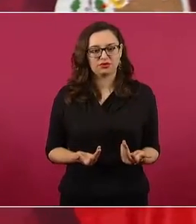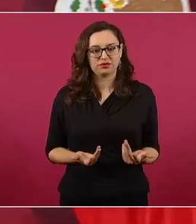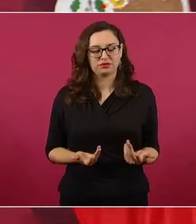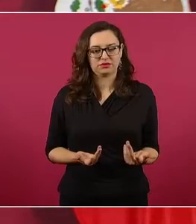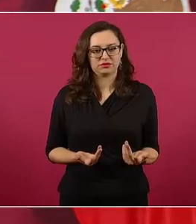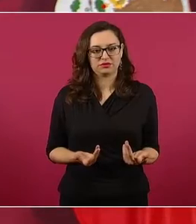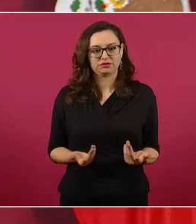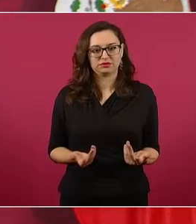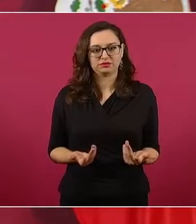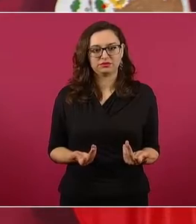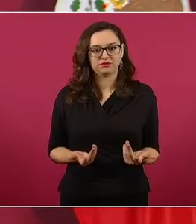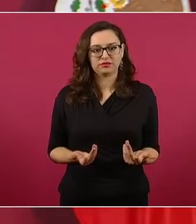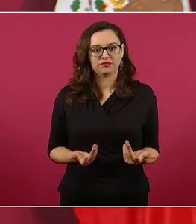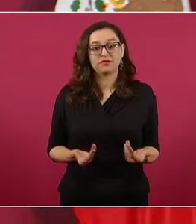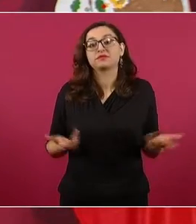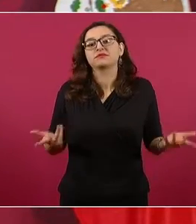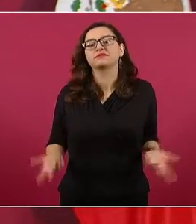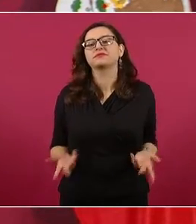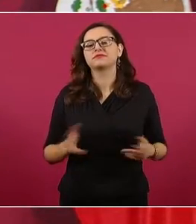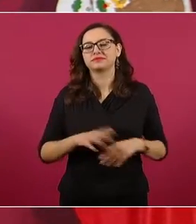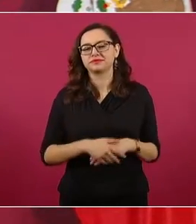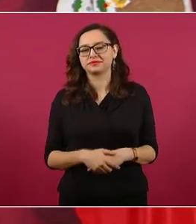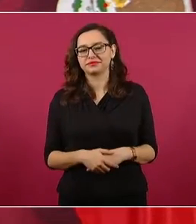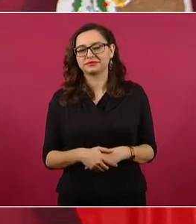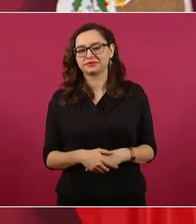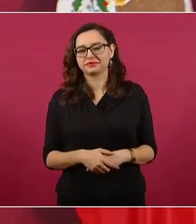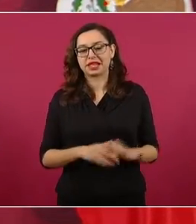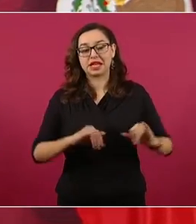lo de la creación de los organismos autónomos?